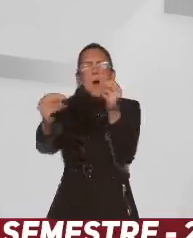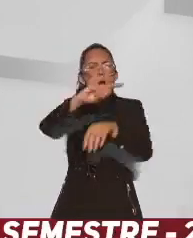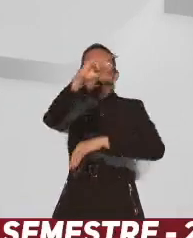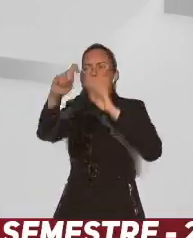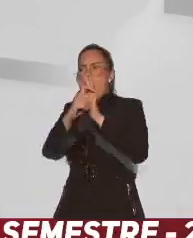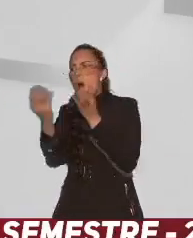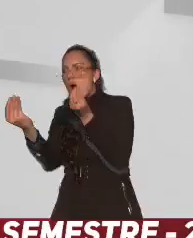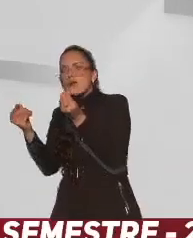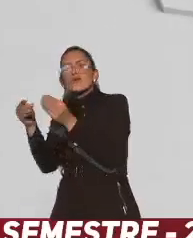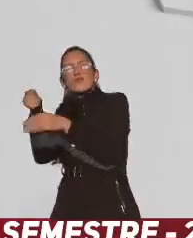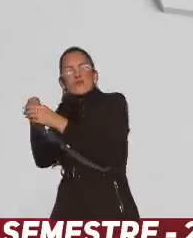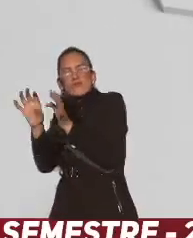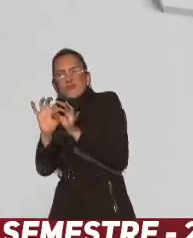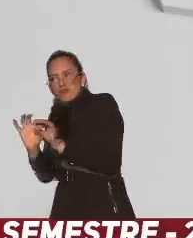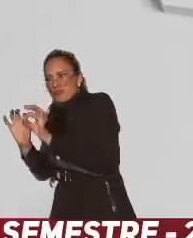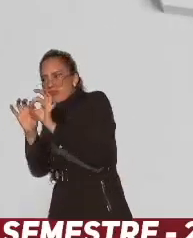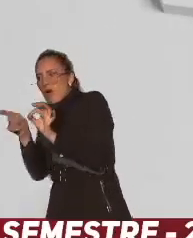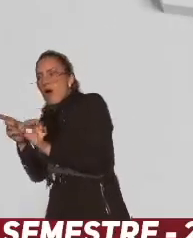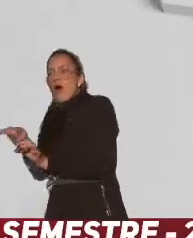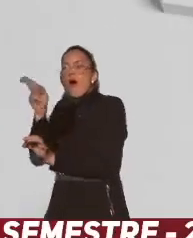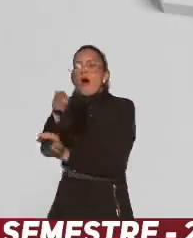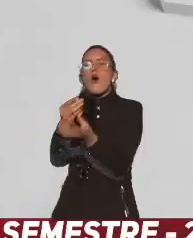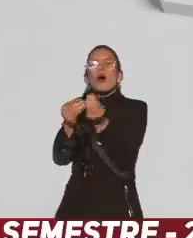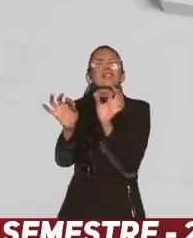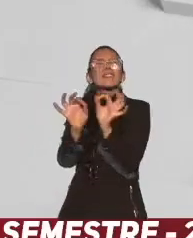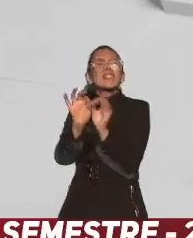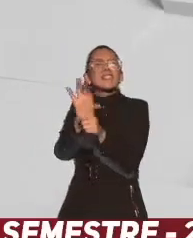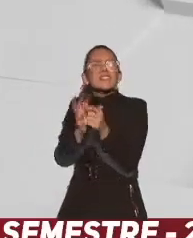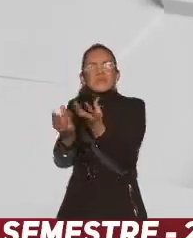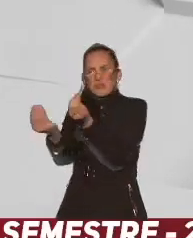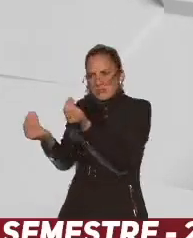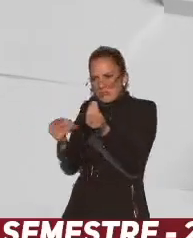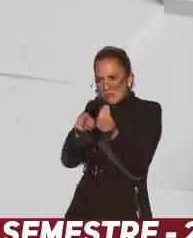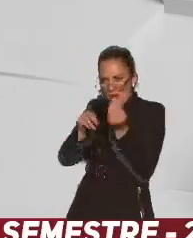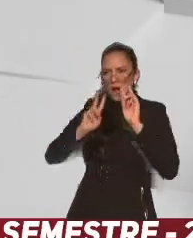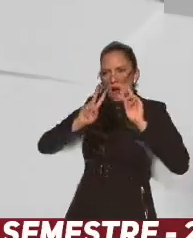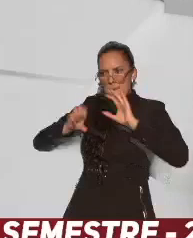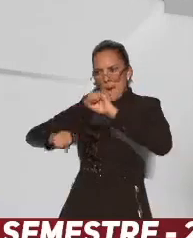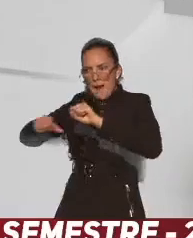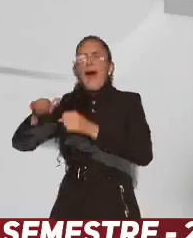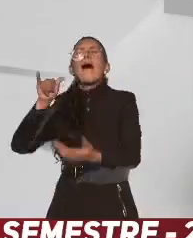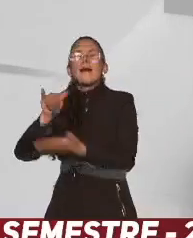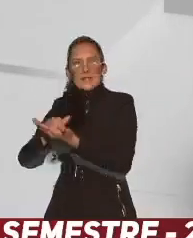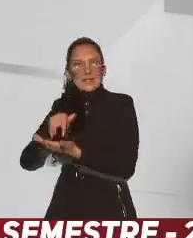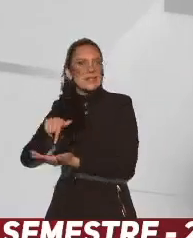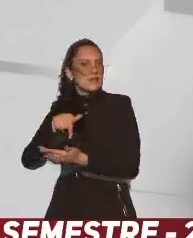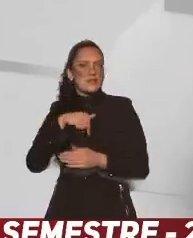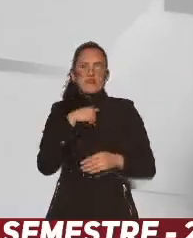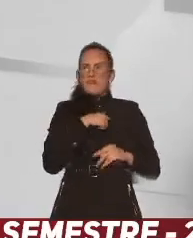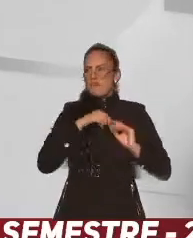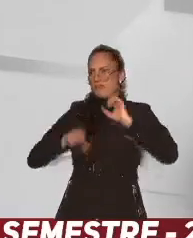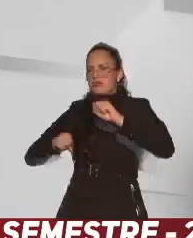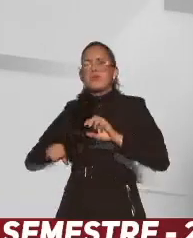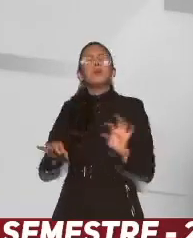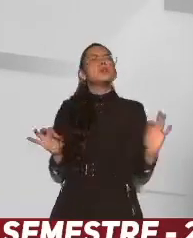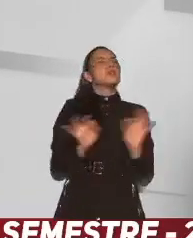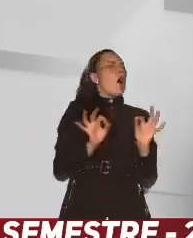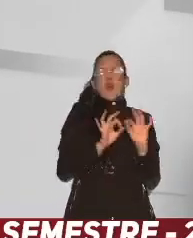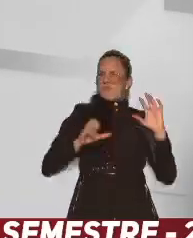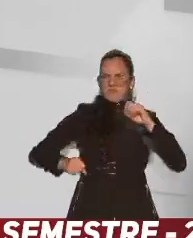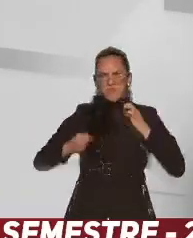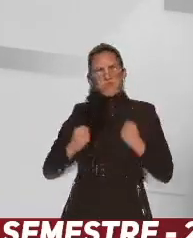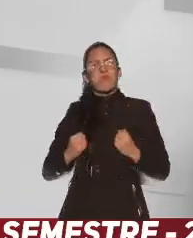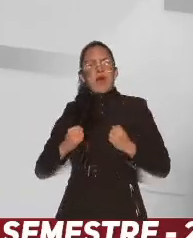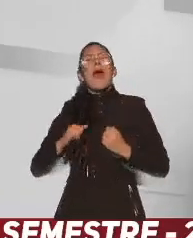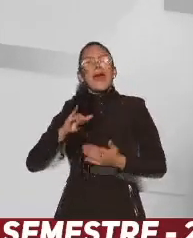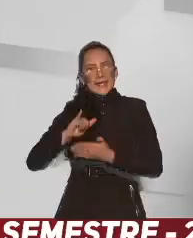y grupos de delincuencia común organizada, con acciones contundentes enmarcadas dentro de los parámetros